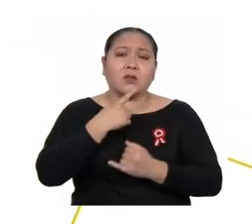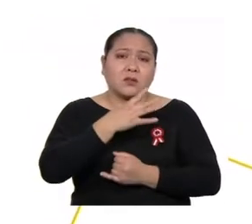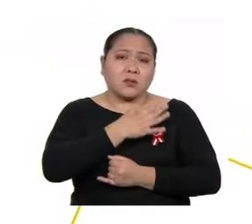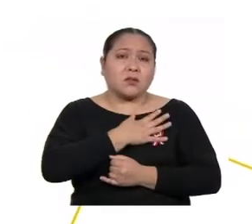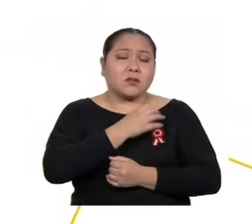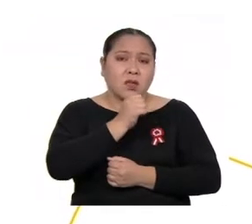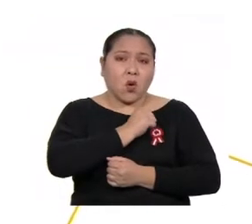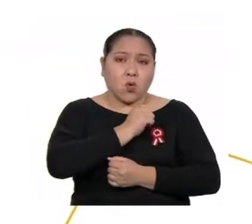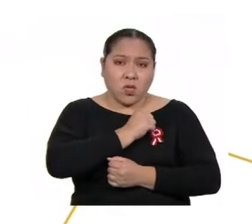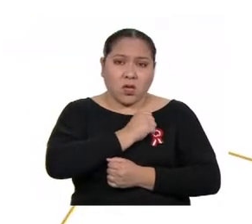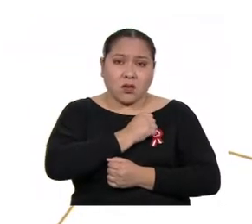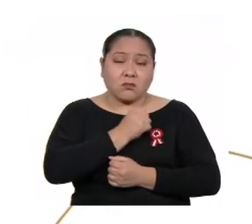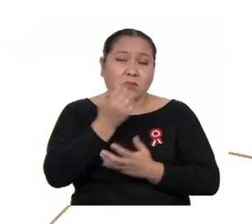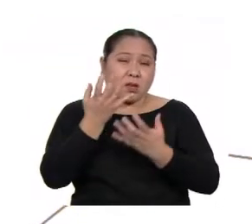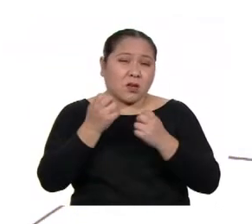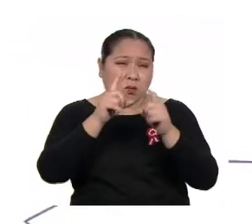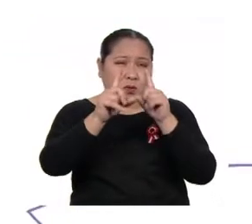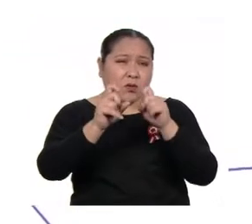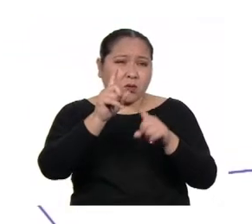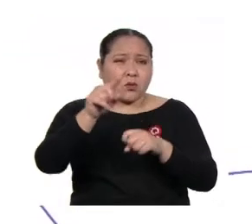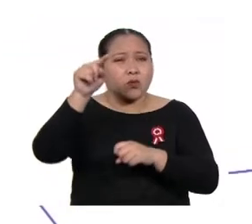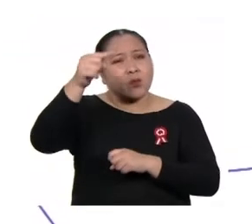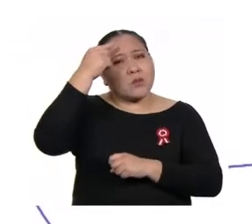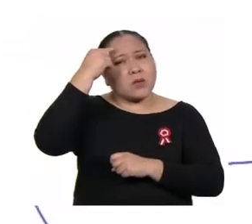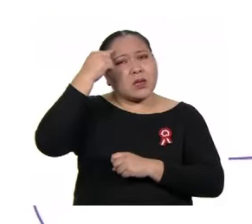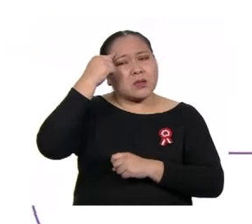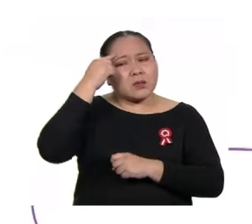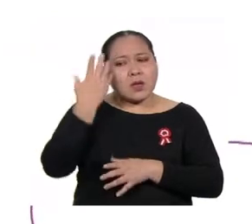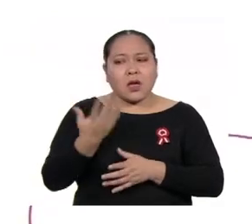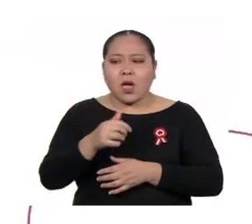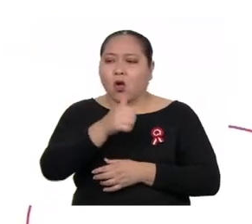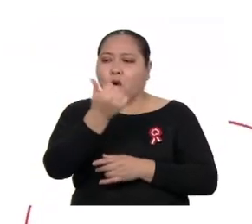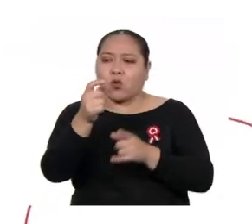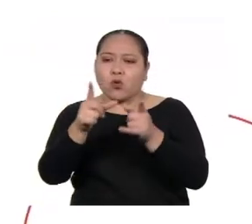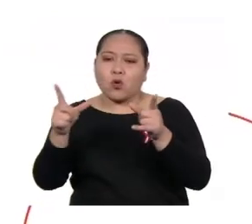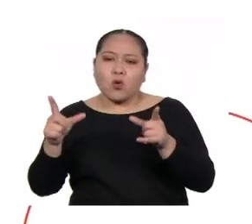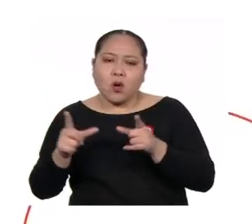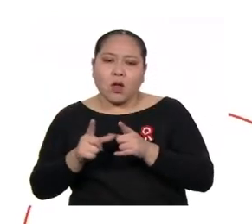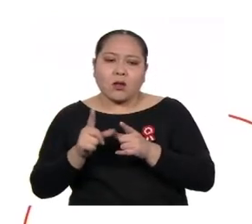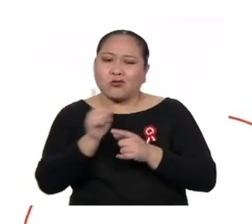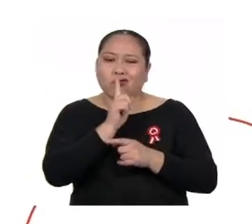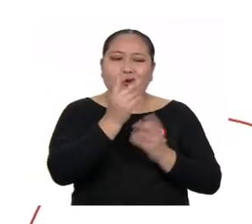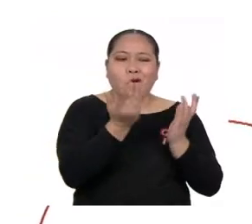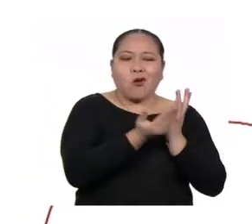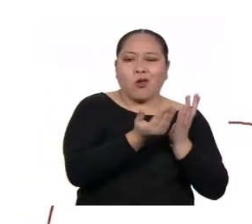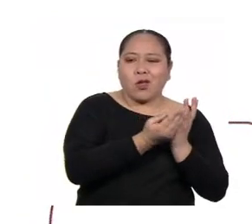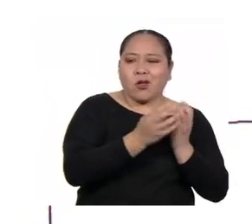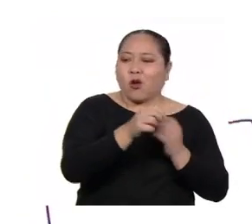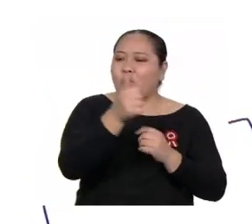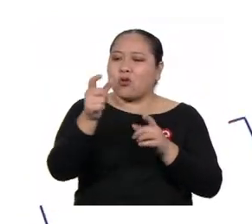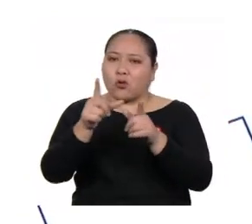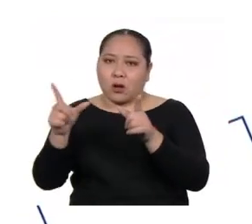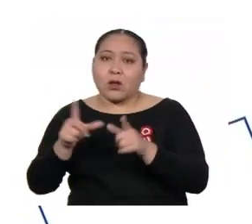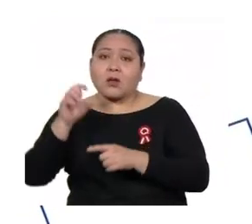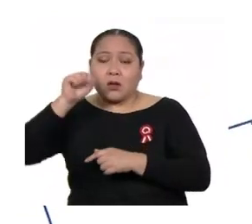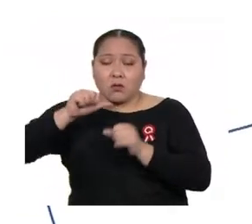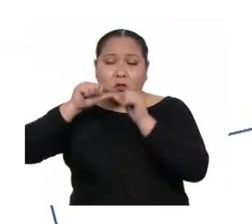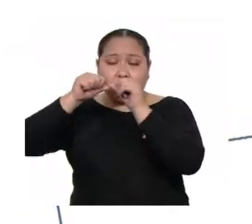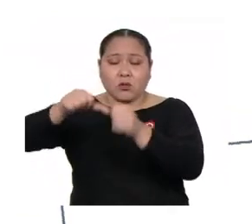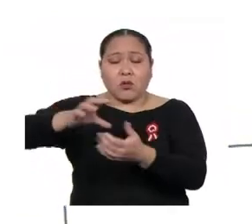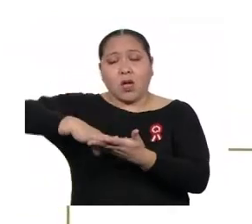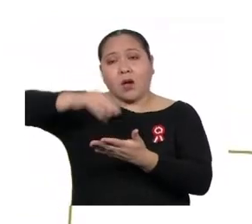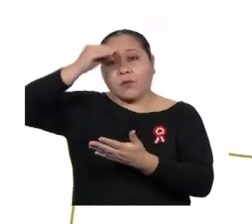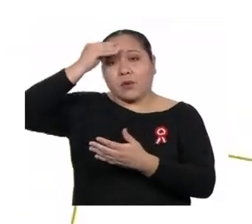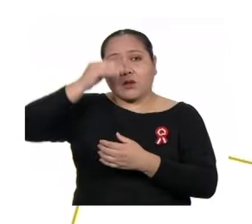quisiera preguntarte si tú crees que existen otros espacios, además de la escuela, en los que podemos aprender. Un